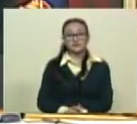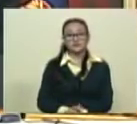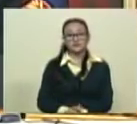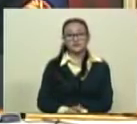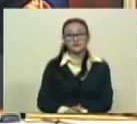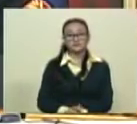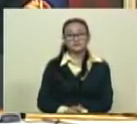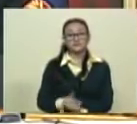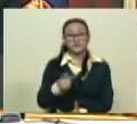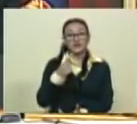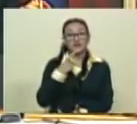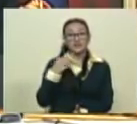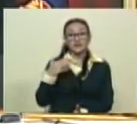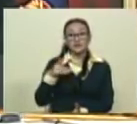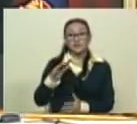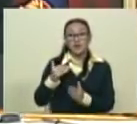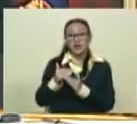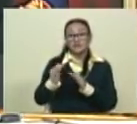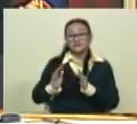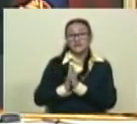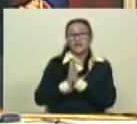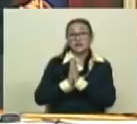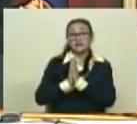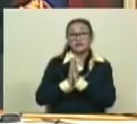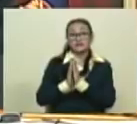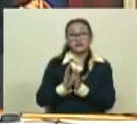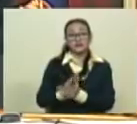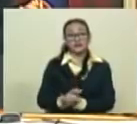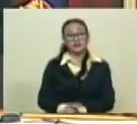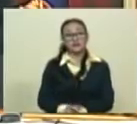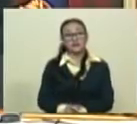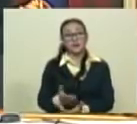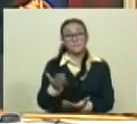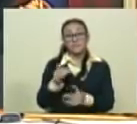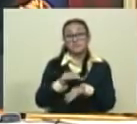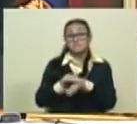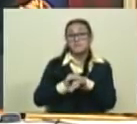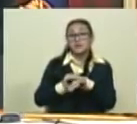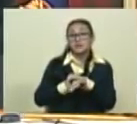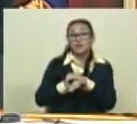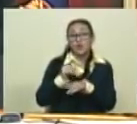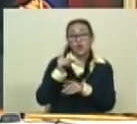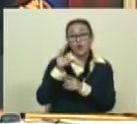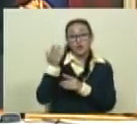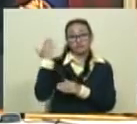Ella vino aquí como una santica a pedirme perdón aquel día.